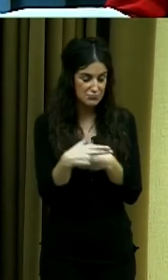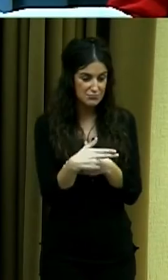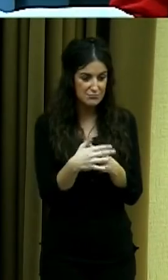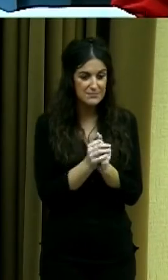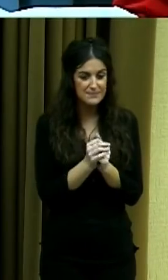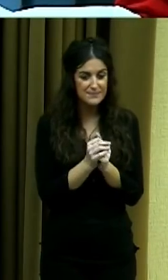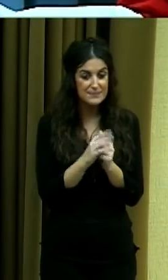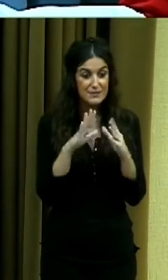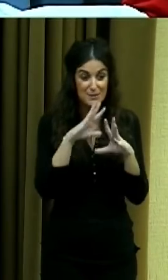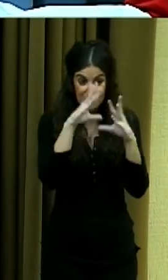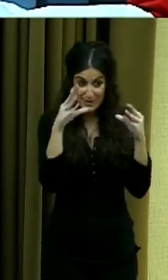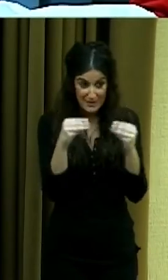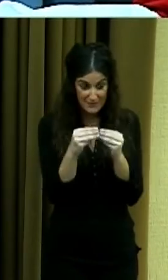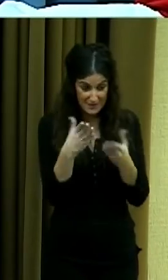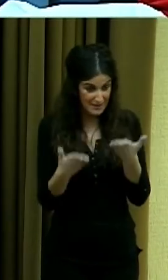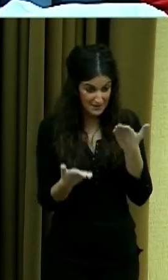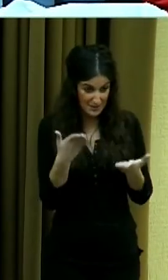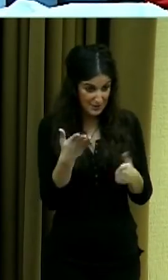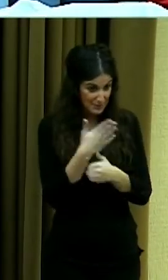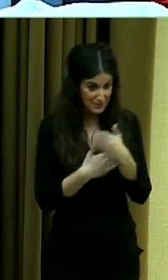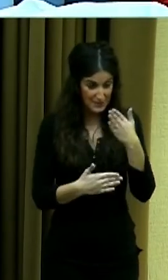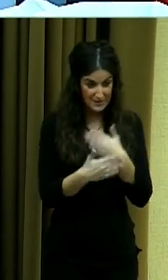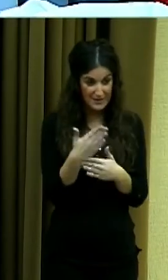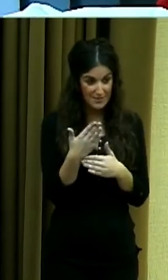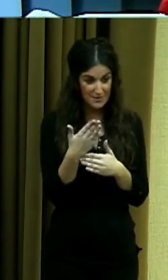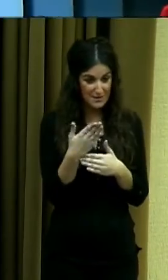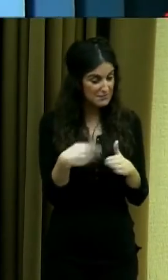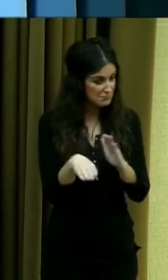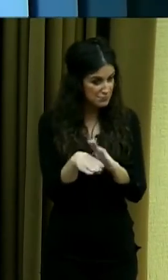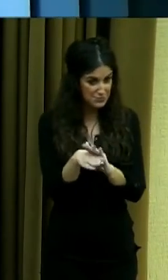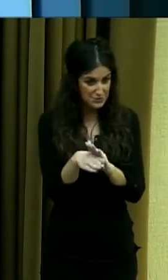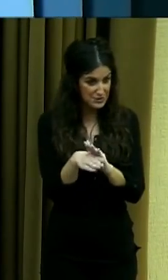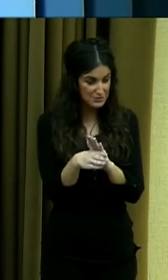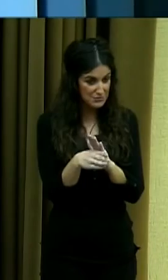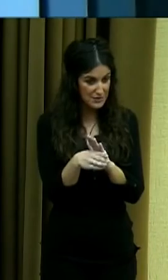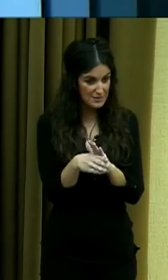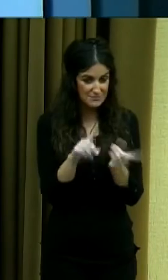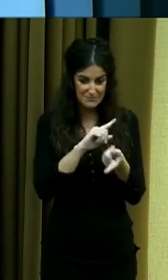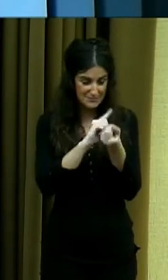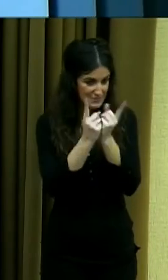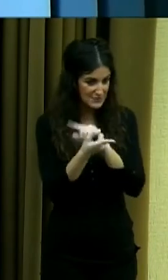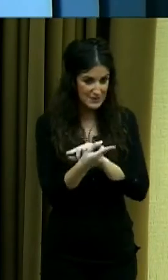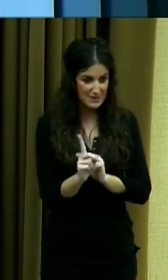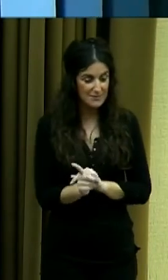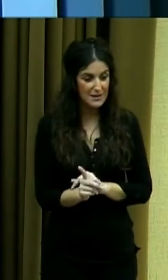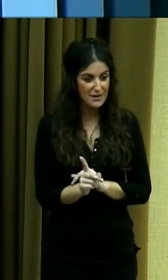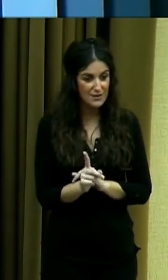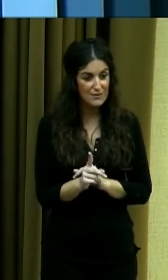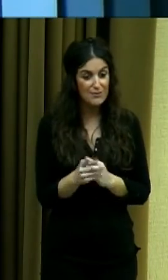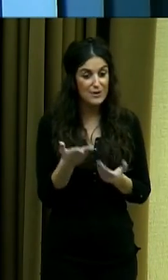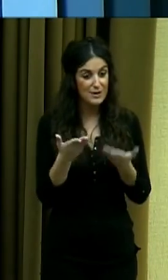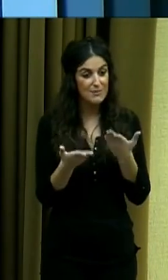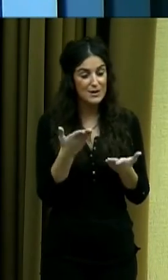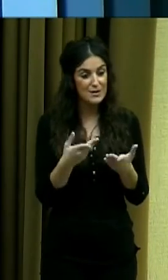en definitiva, la valoración del grado de discapacidad se mantiene, seguimos, no ha cambiado. El baremo que regula